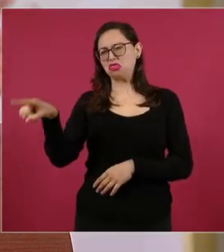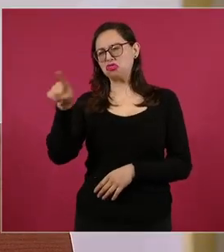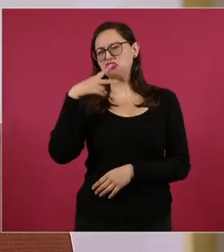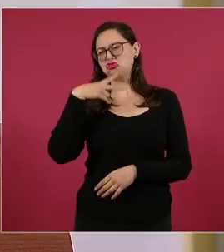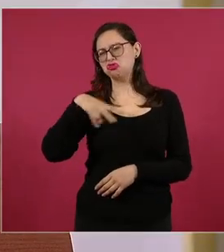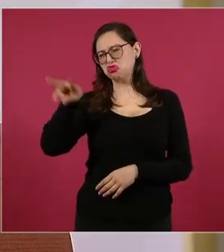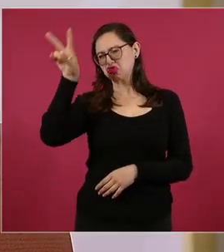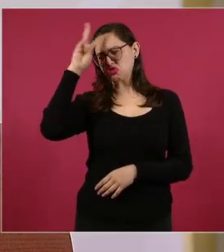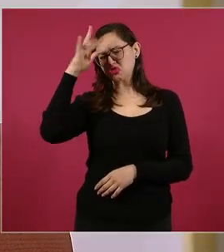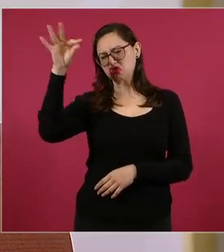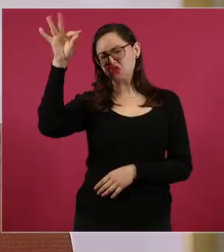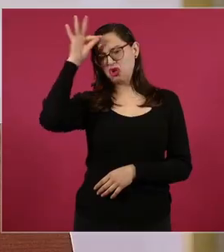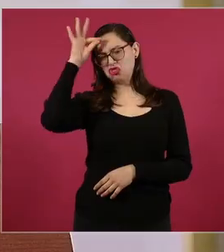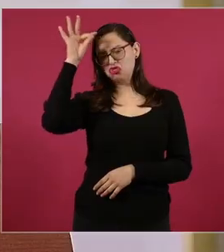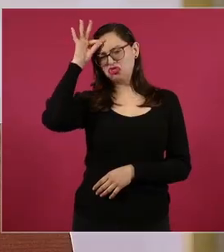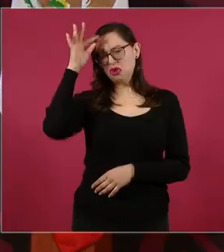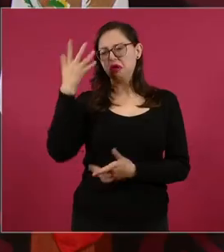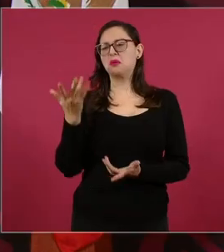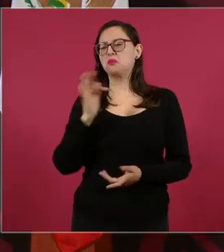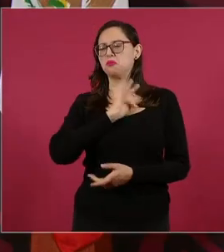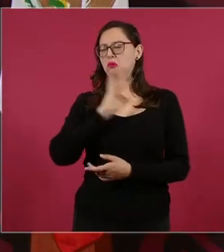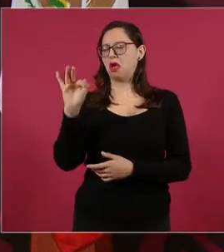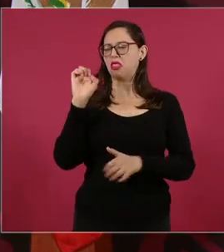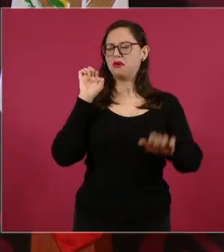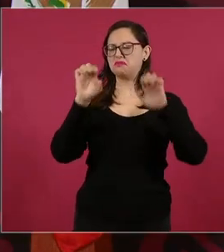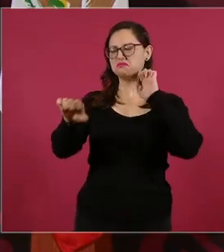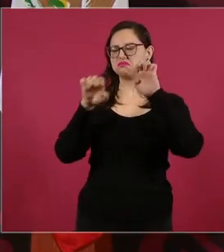pueblo es manipulable.